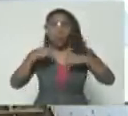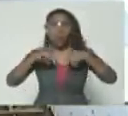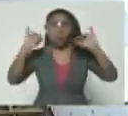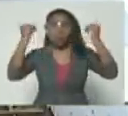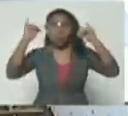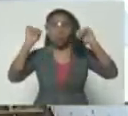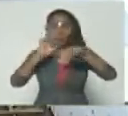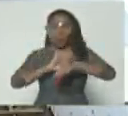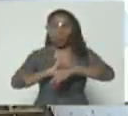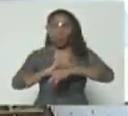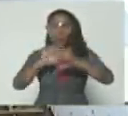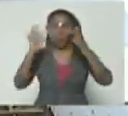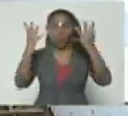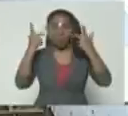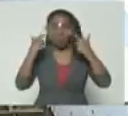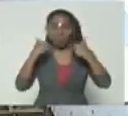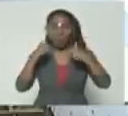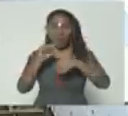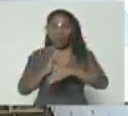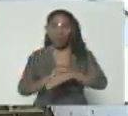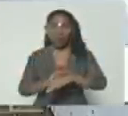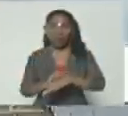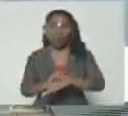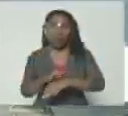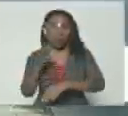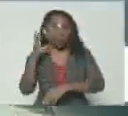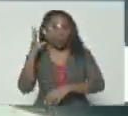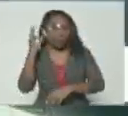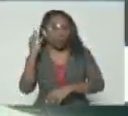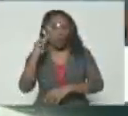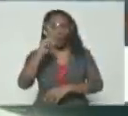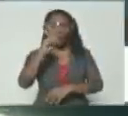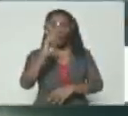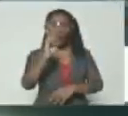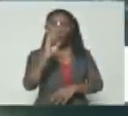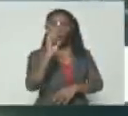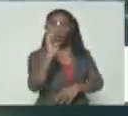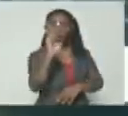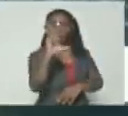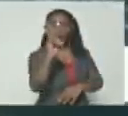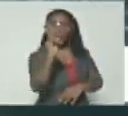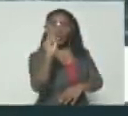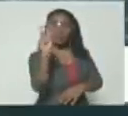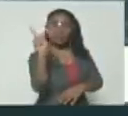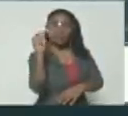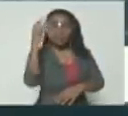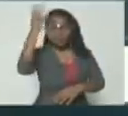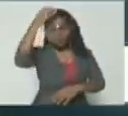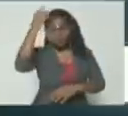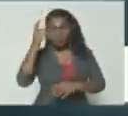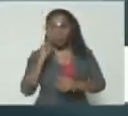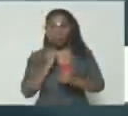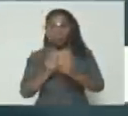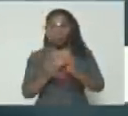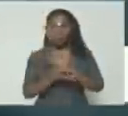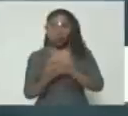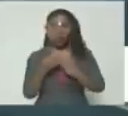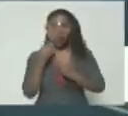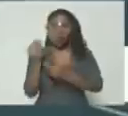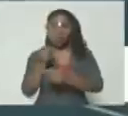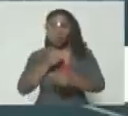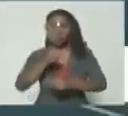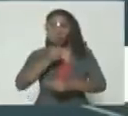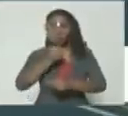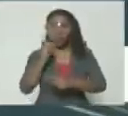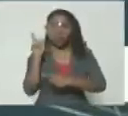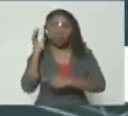los Médicos Veterinarios, la doctora Norelis Reyes, a quien a continuación le cedo la palabra para que, doctora,